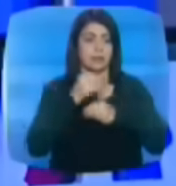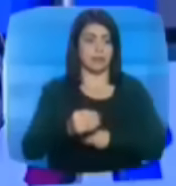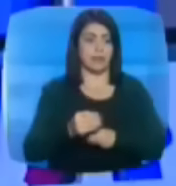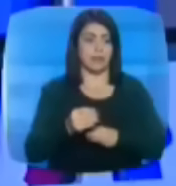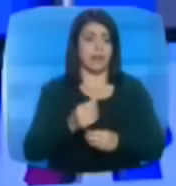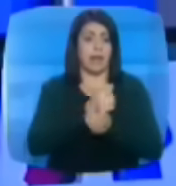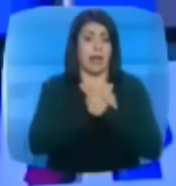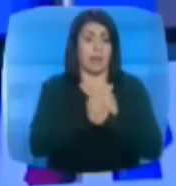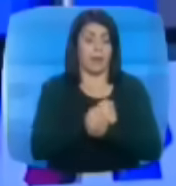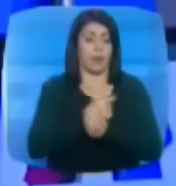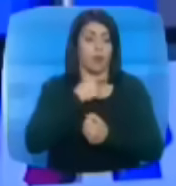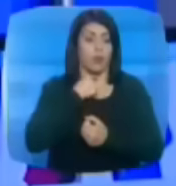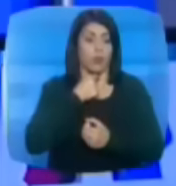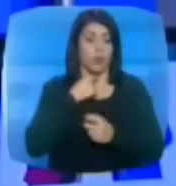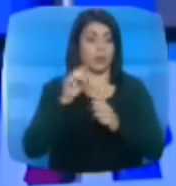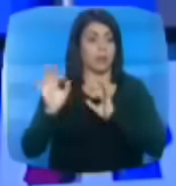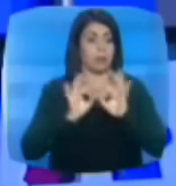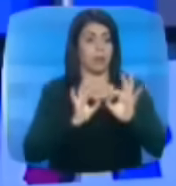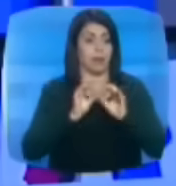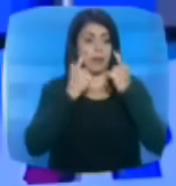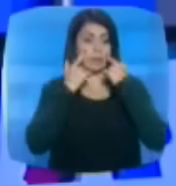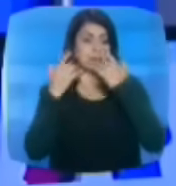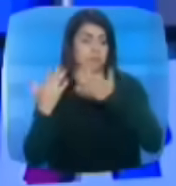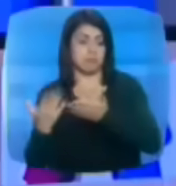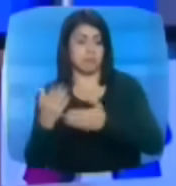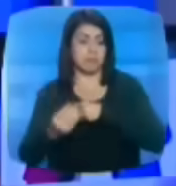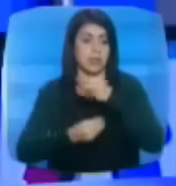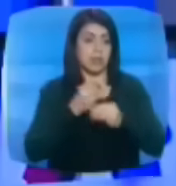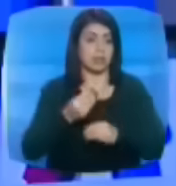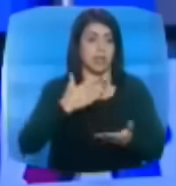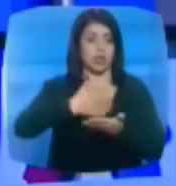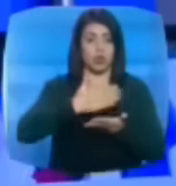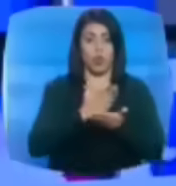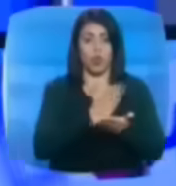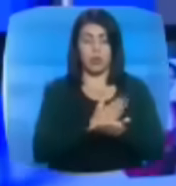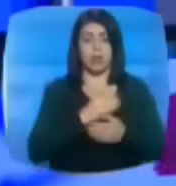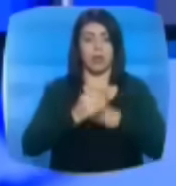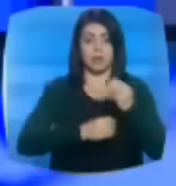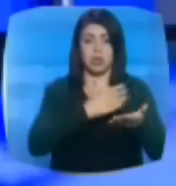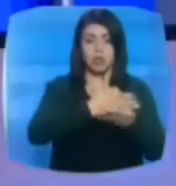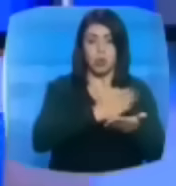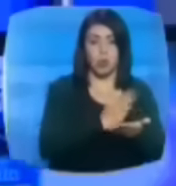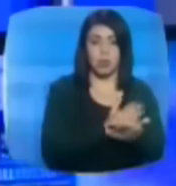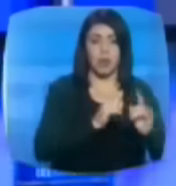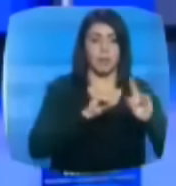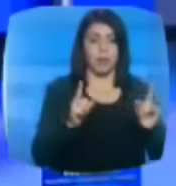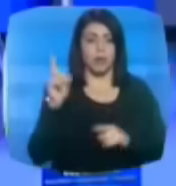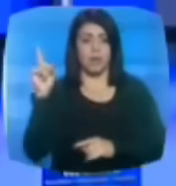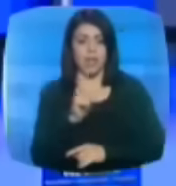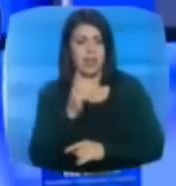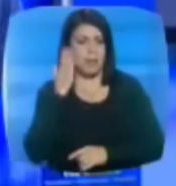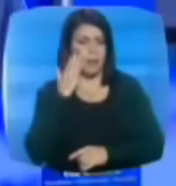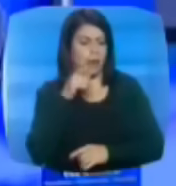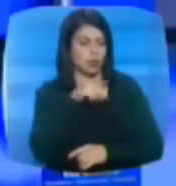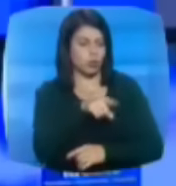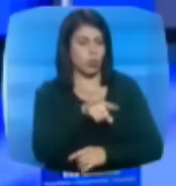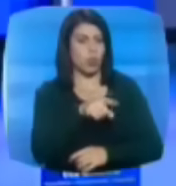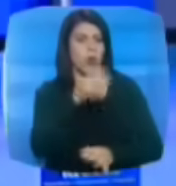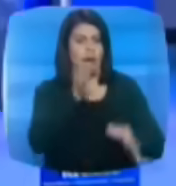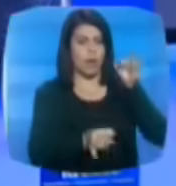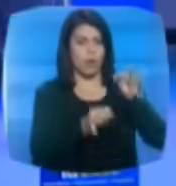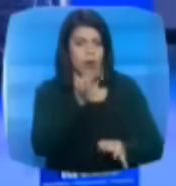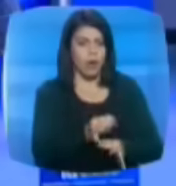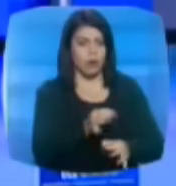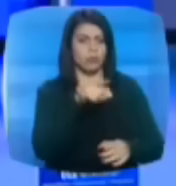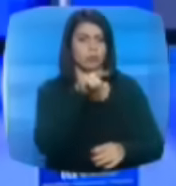lo que amamos. Si tú naciste con una habilidad para ser repostero, oye, ¿por qué no dedicarte a la repostería? Pero viene entonces mamá y te dice, no, tienes que ser